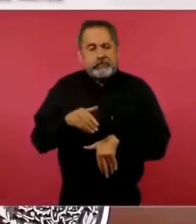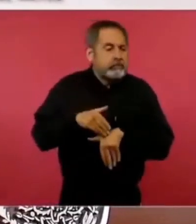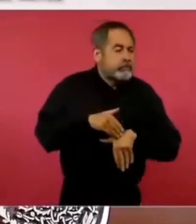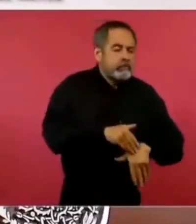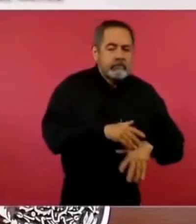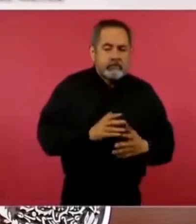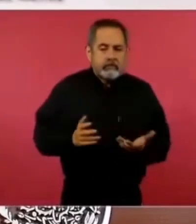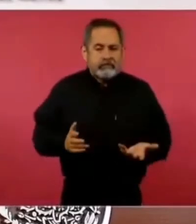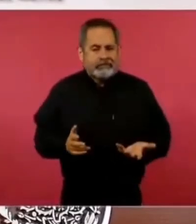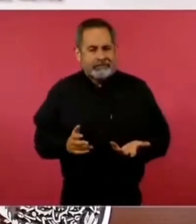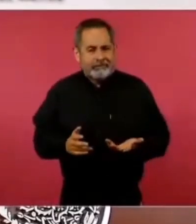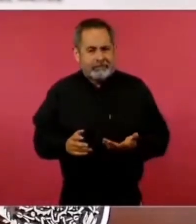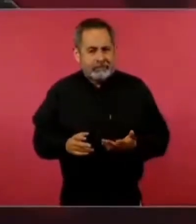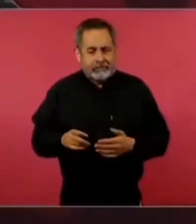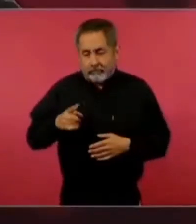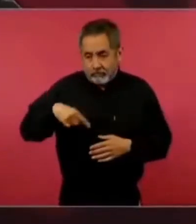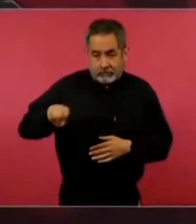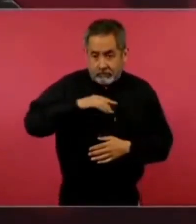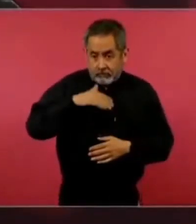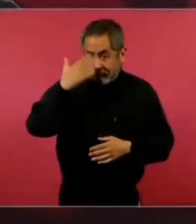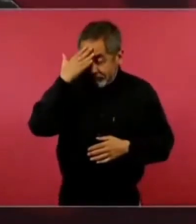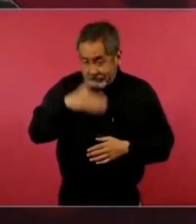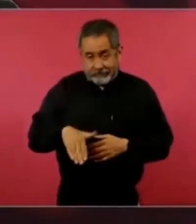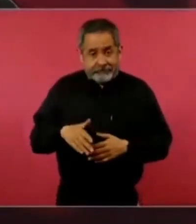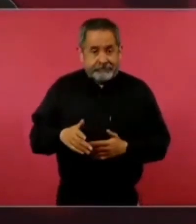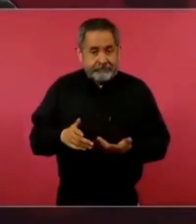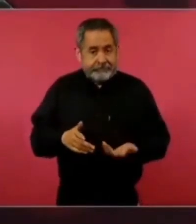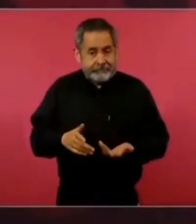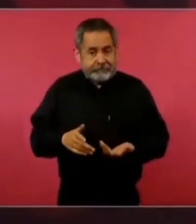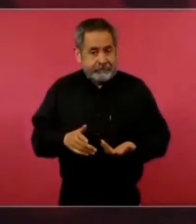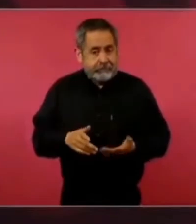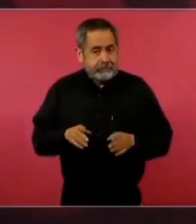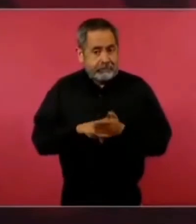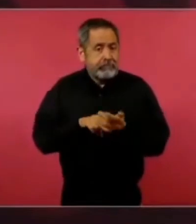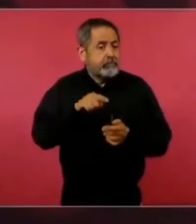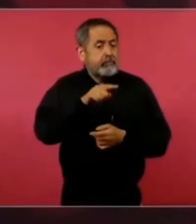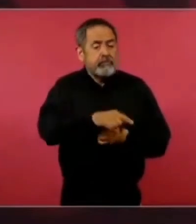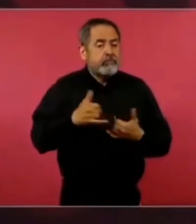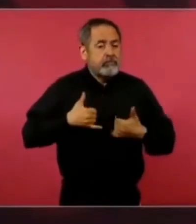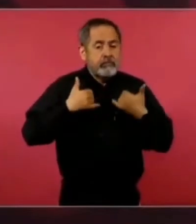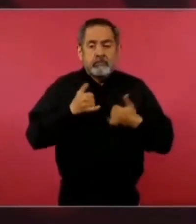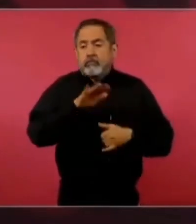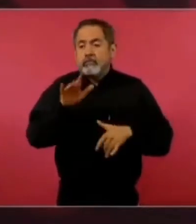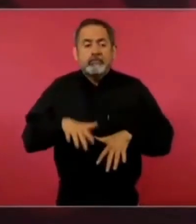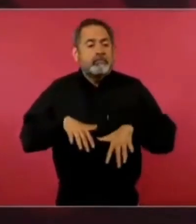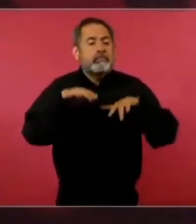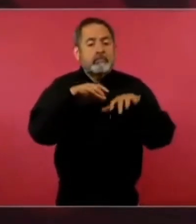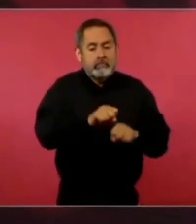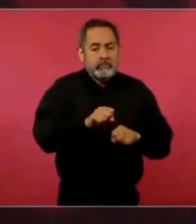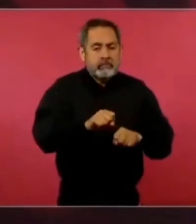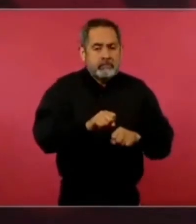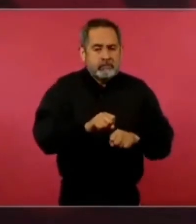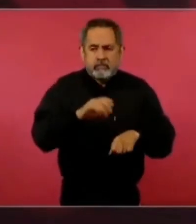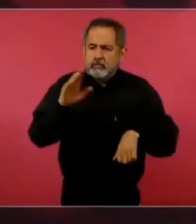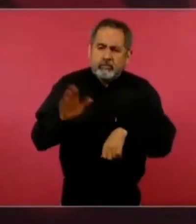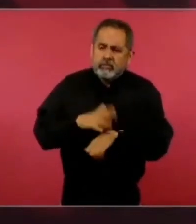Si estuvieron y sabían de que a los jóvenes los habían detenido, ¿por qué no